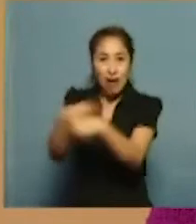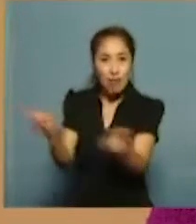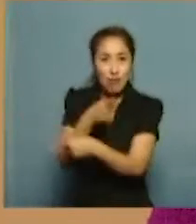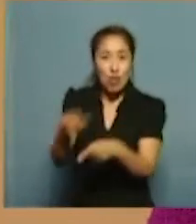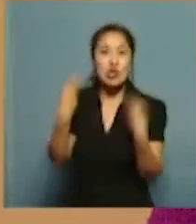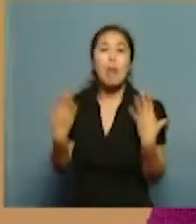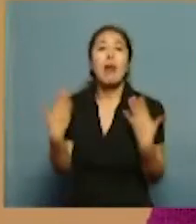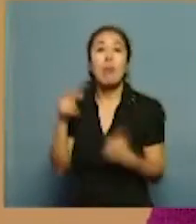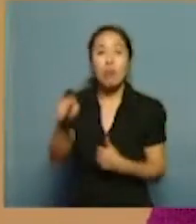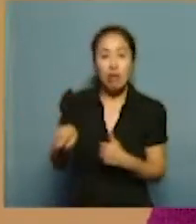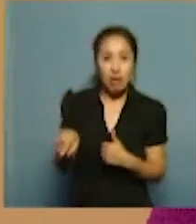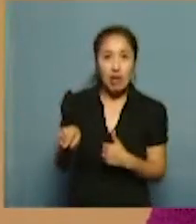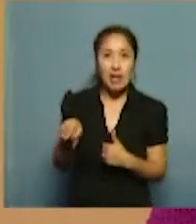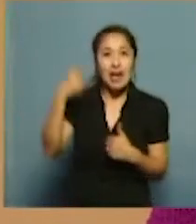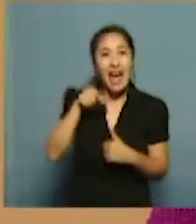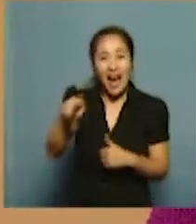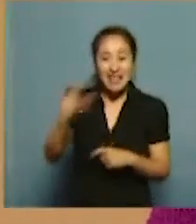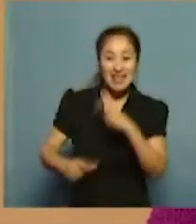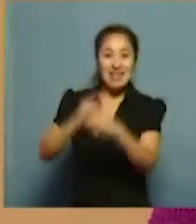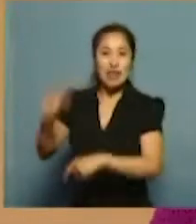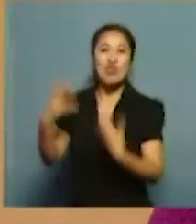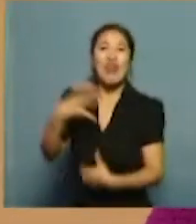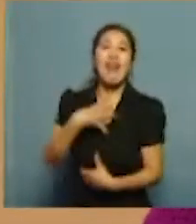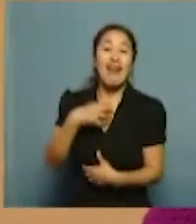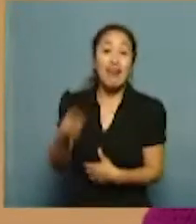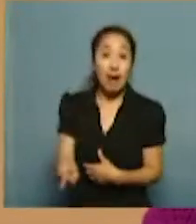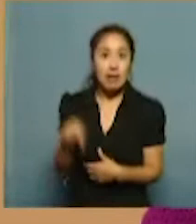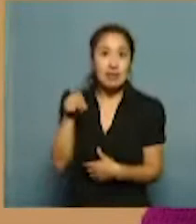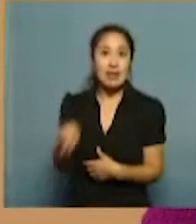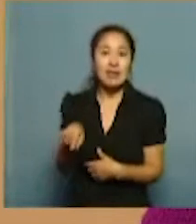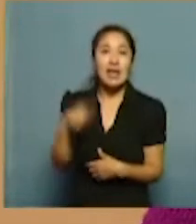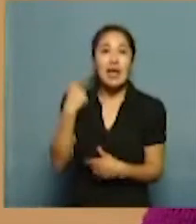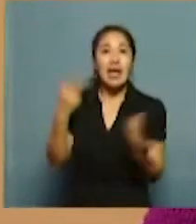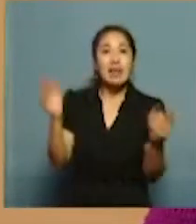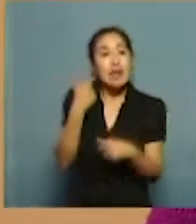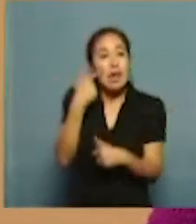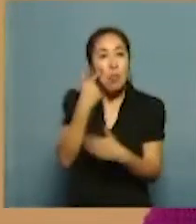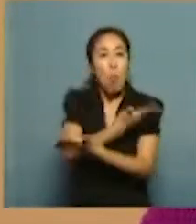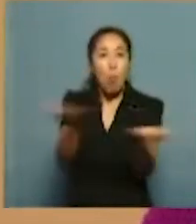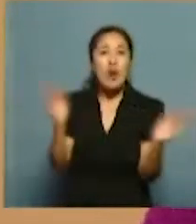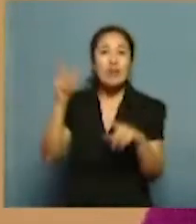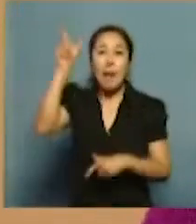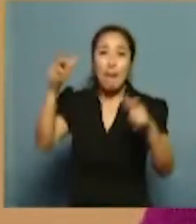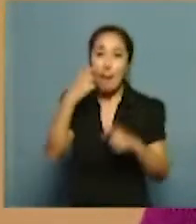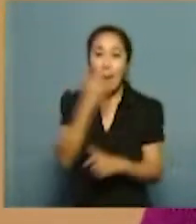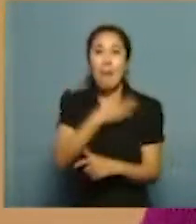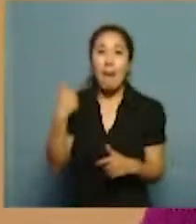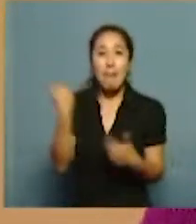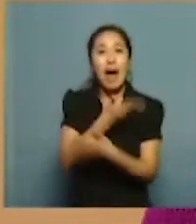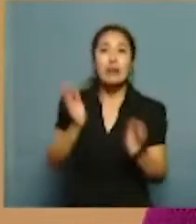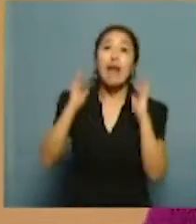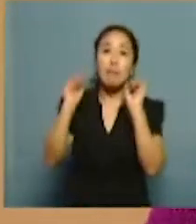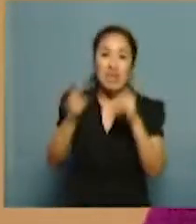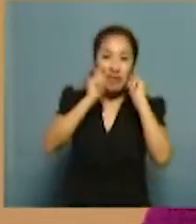para poder llevar allí las clases se hacen conciertos para padres conciertos en diferentes instituciones